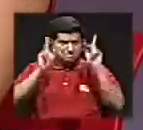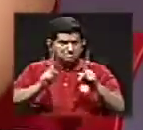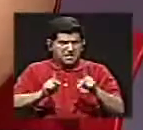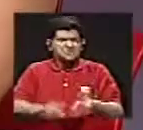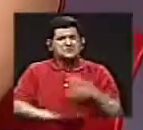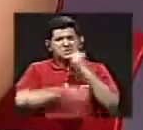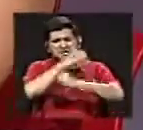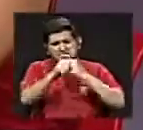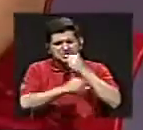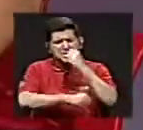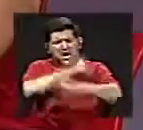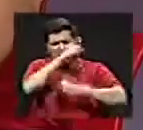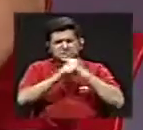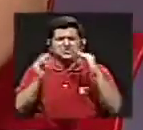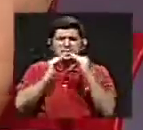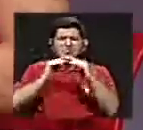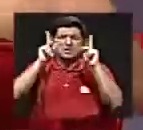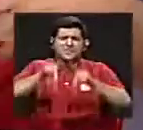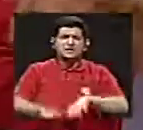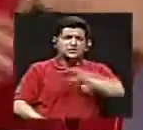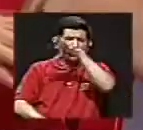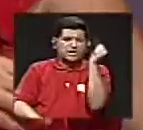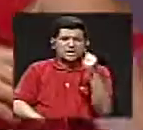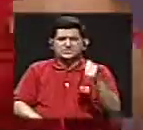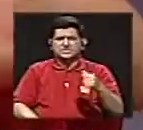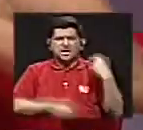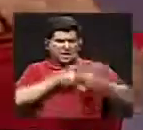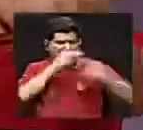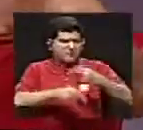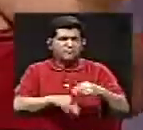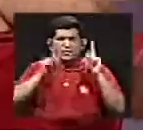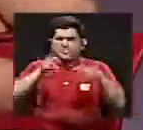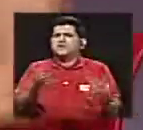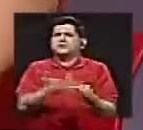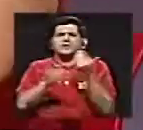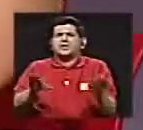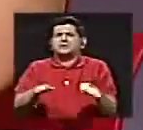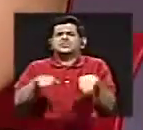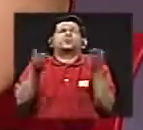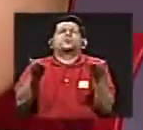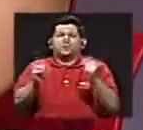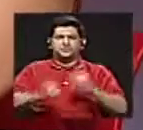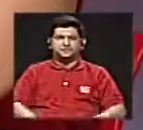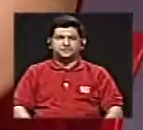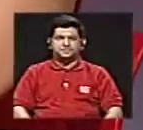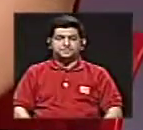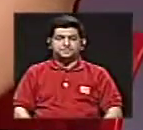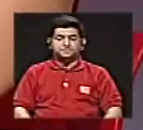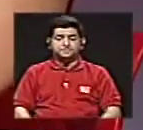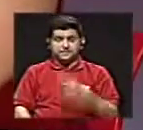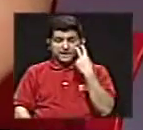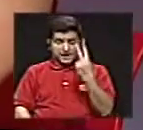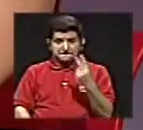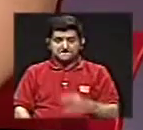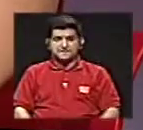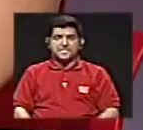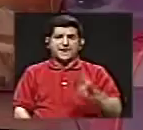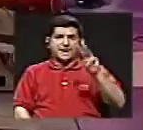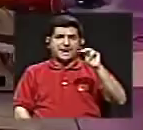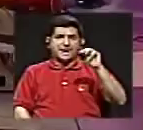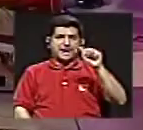de muchos años de vivir ahí, si son personas afrodescendientes, si son nuevas, ¿cómo está la situación? Mira, Marta, sí, es que